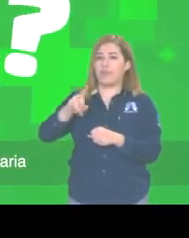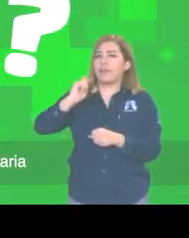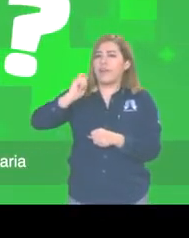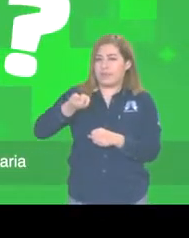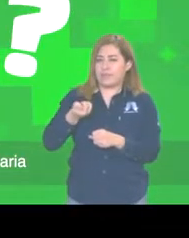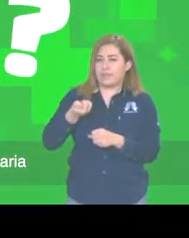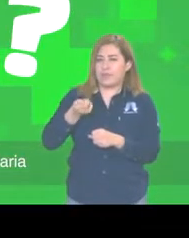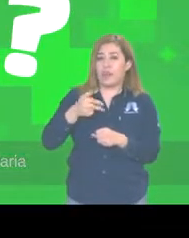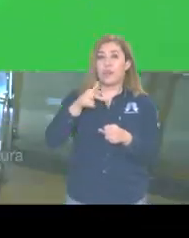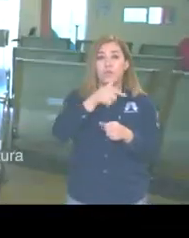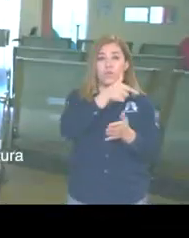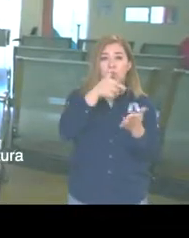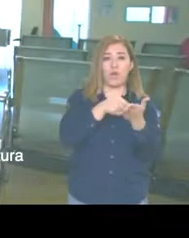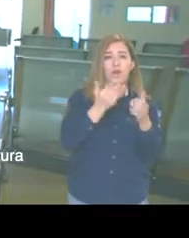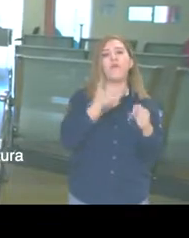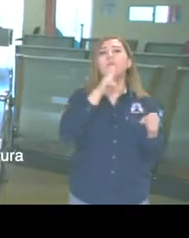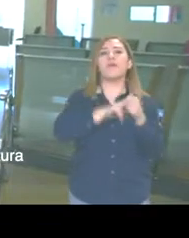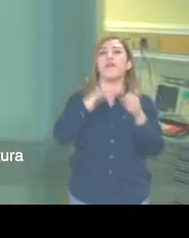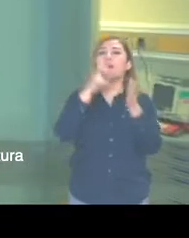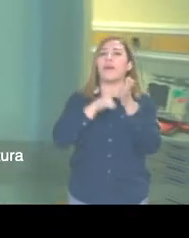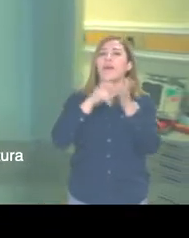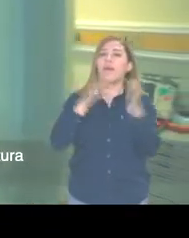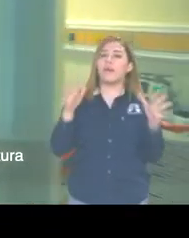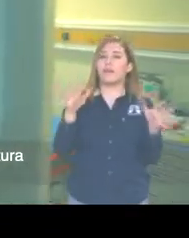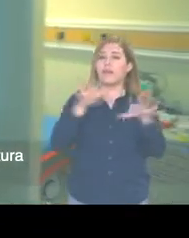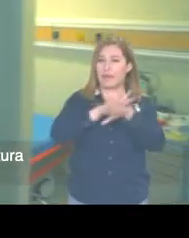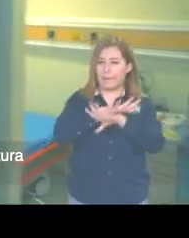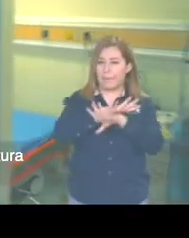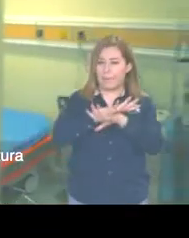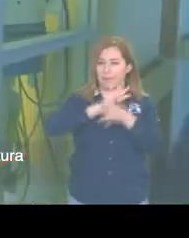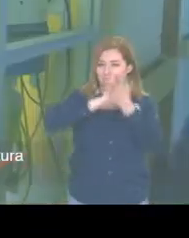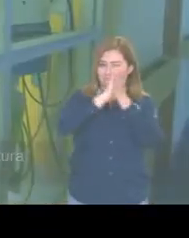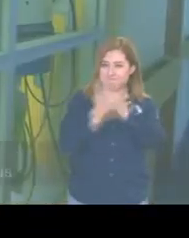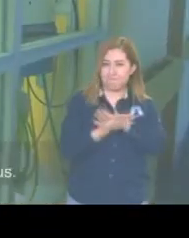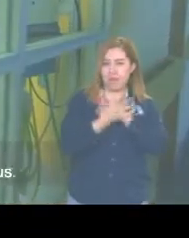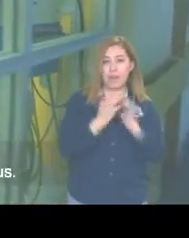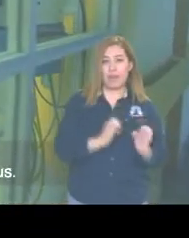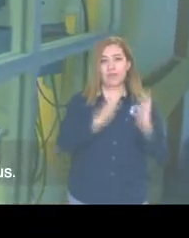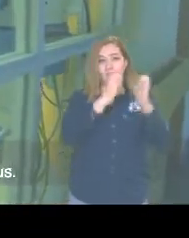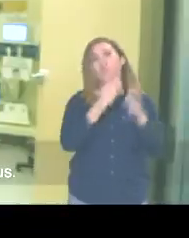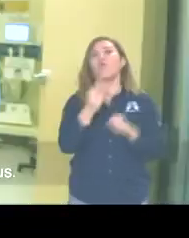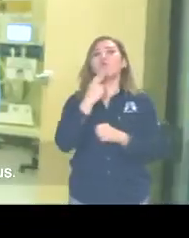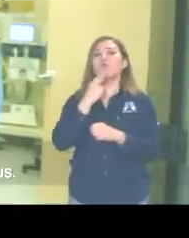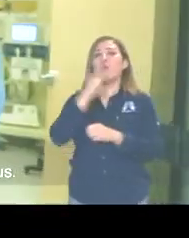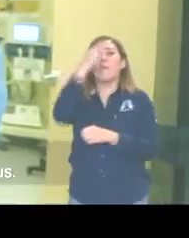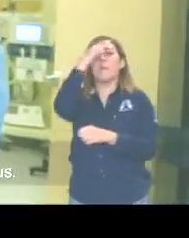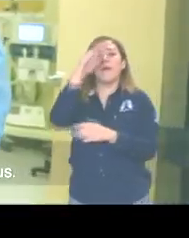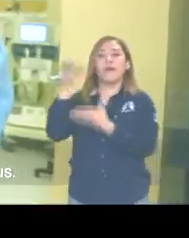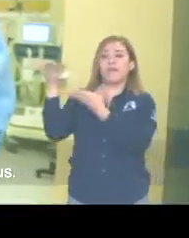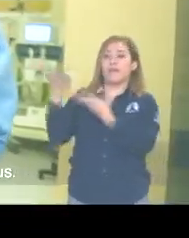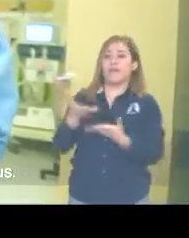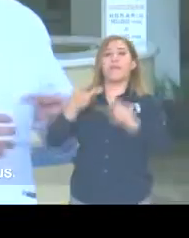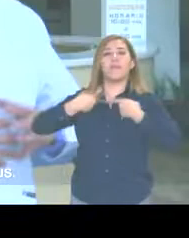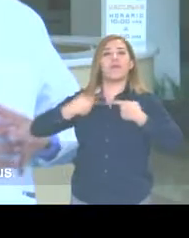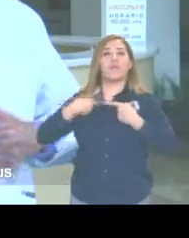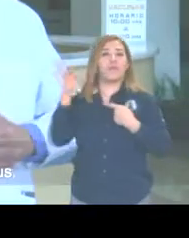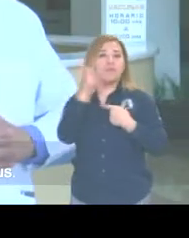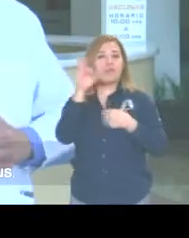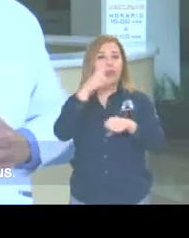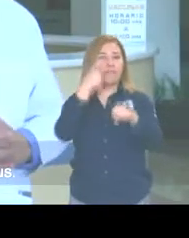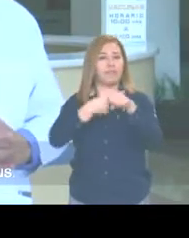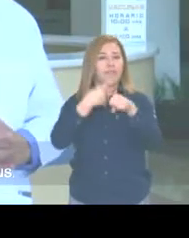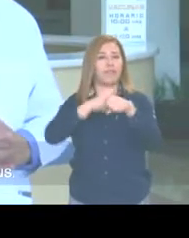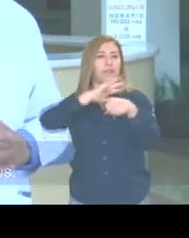es una unidad hospitalaria que ha sido modificado tanto en su estructura como en su funcionamiento y preparada para recibir pacientes potencialmente infectados